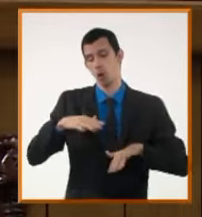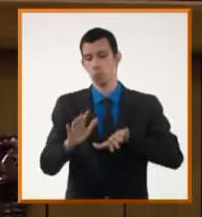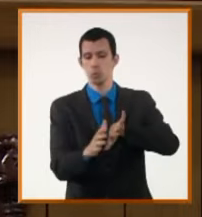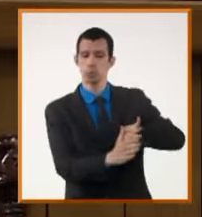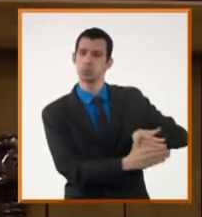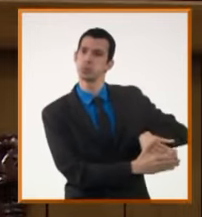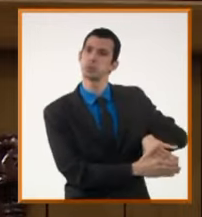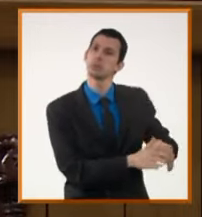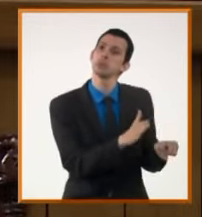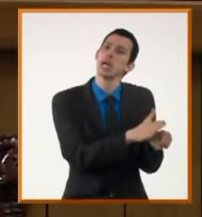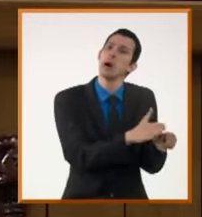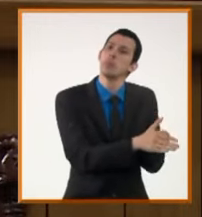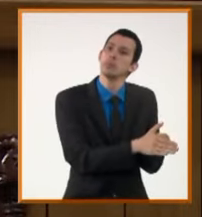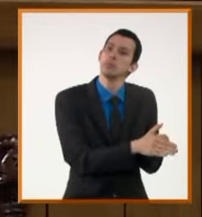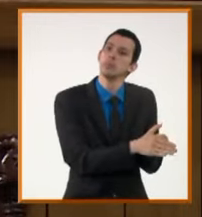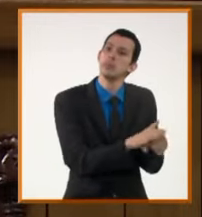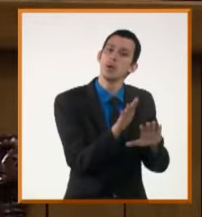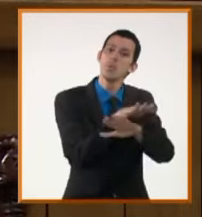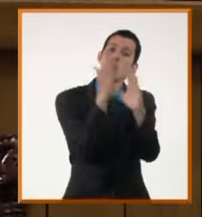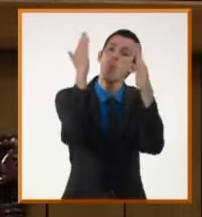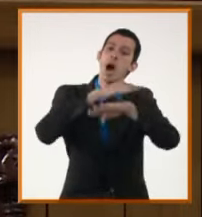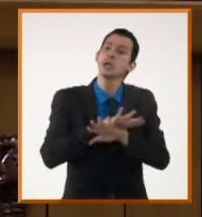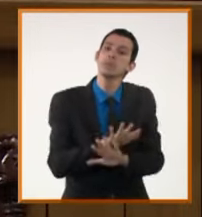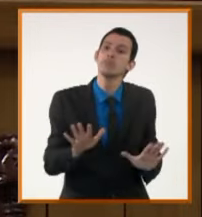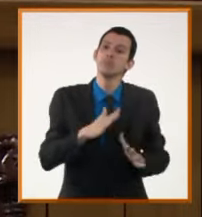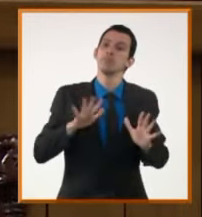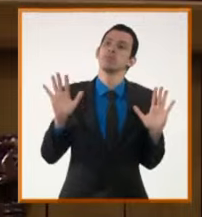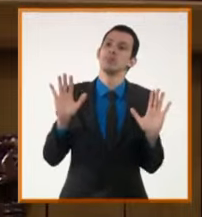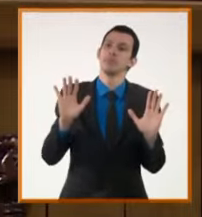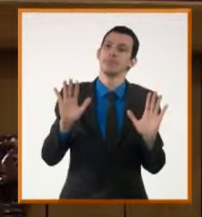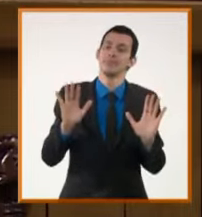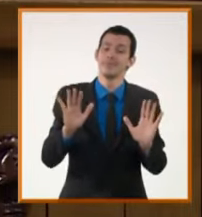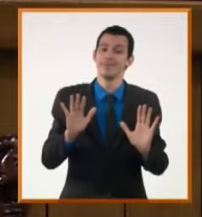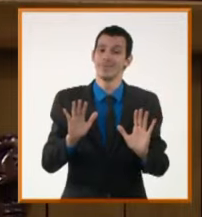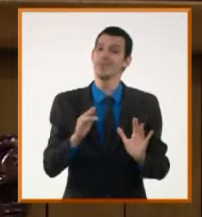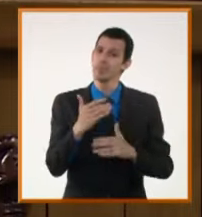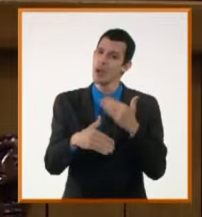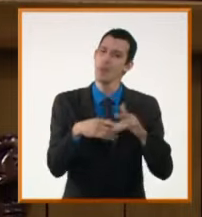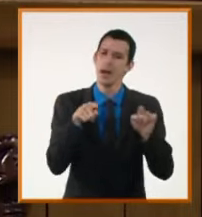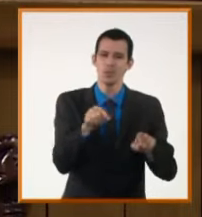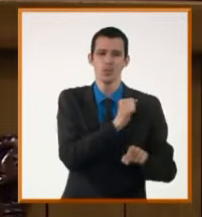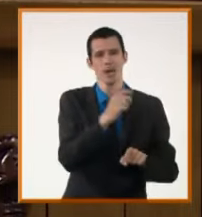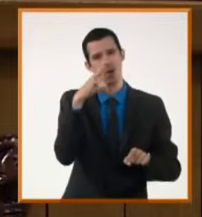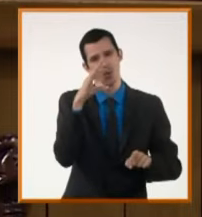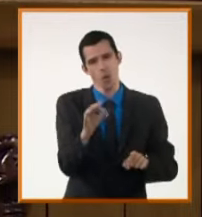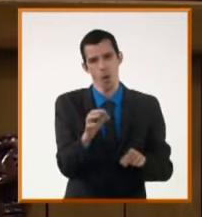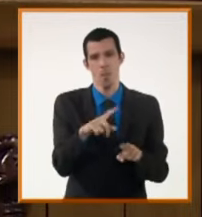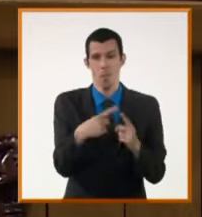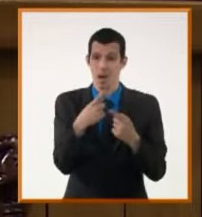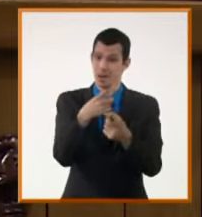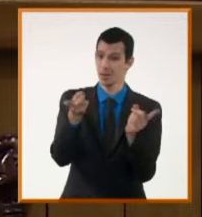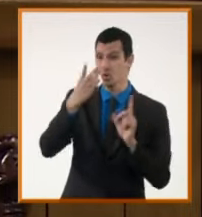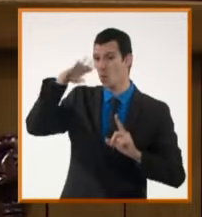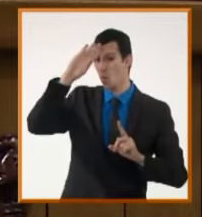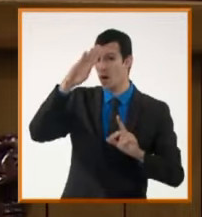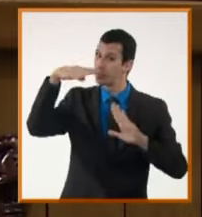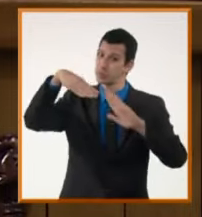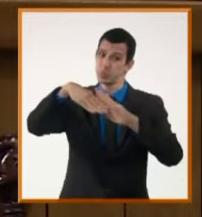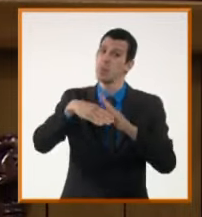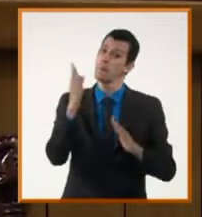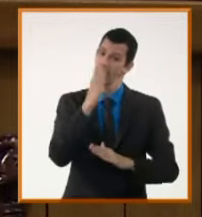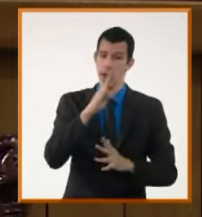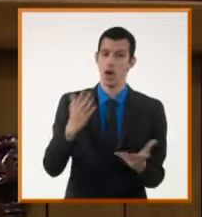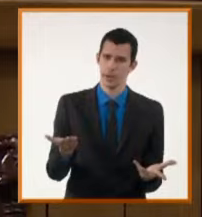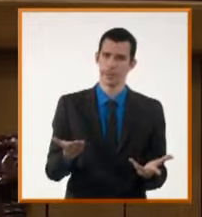nosotros queremos estimular el mercado, queremos que se venda, pero que realmente se venda a precios justos. Y yo lo